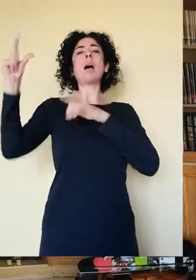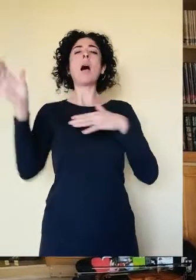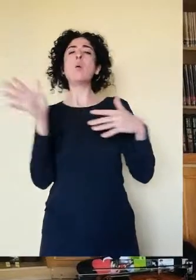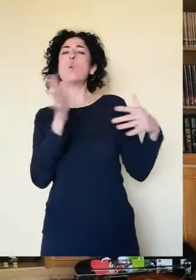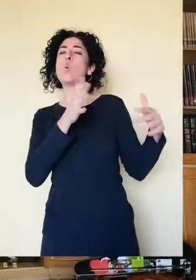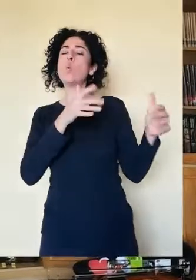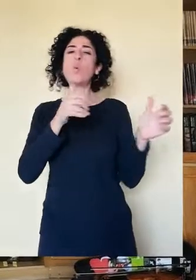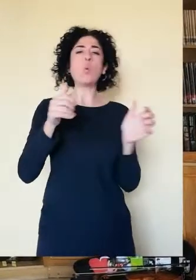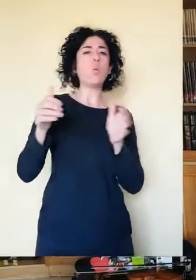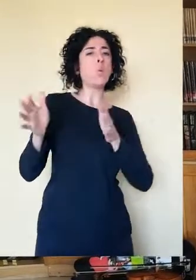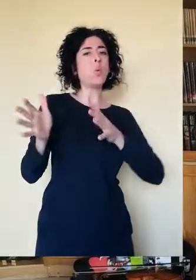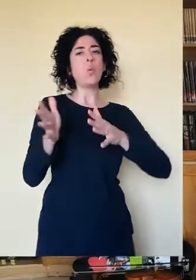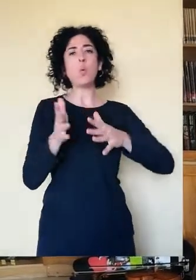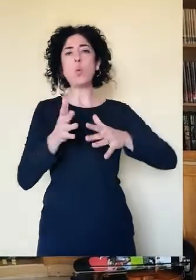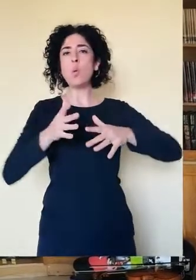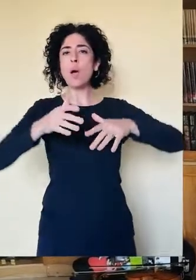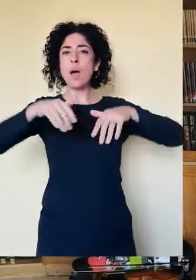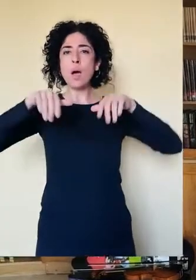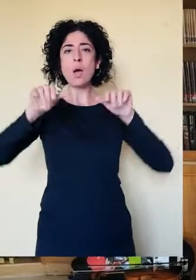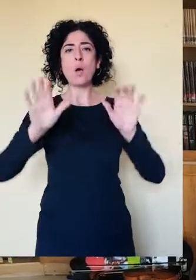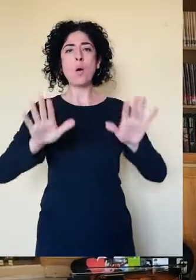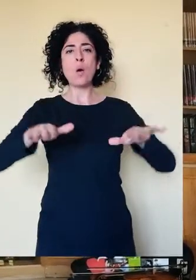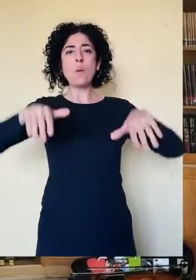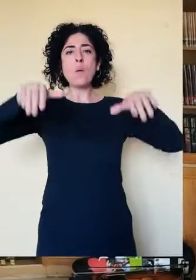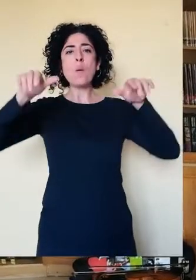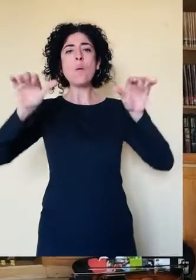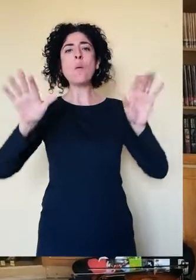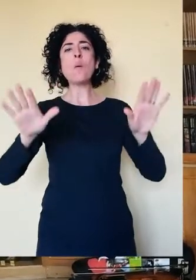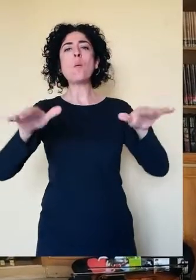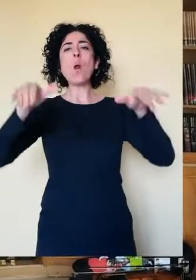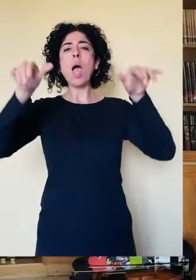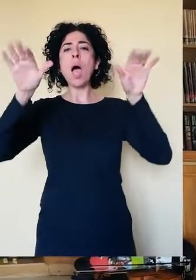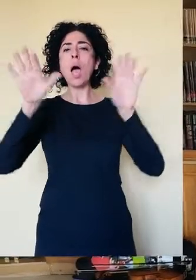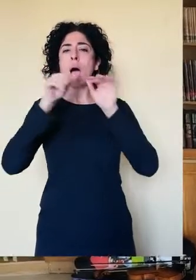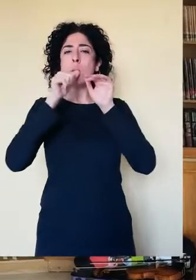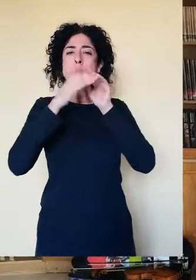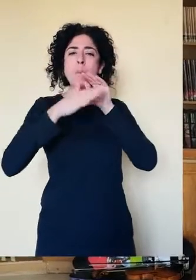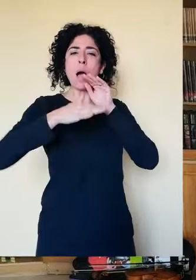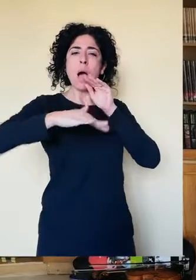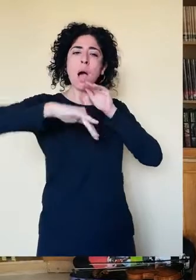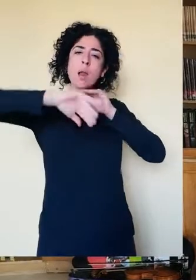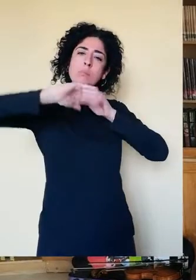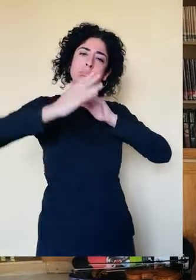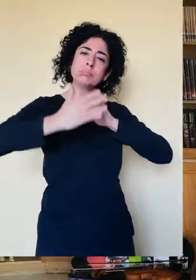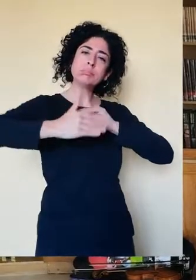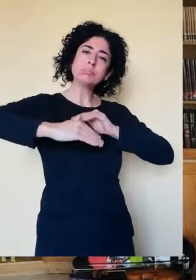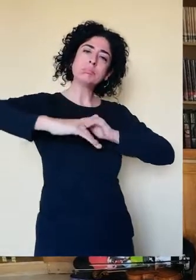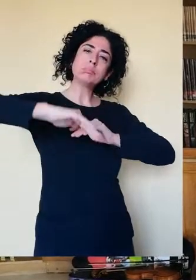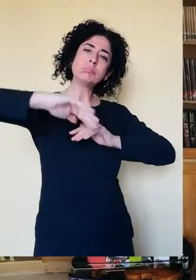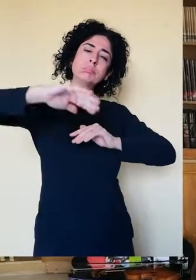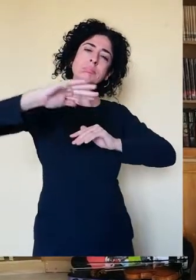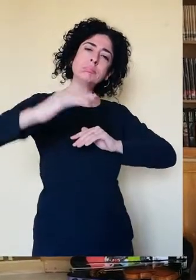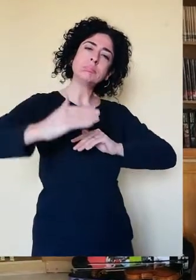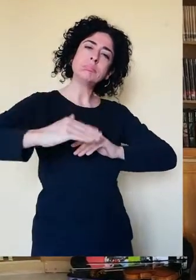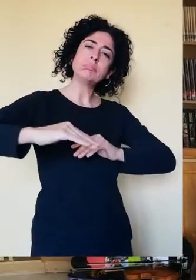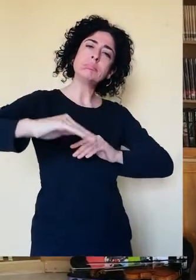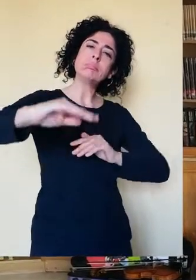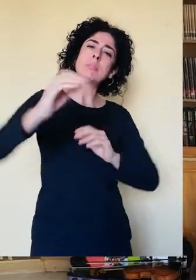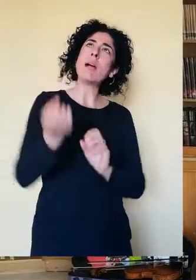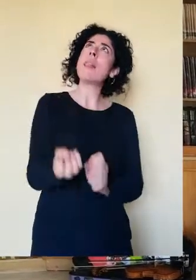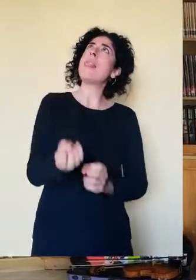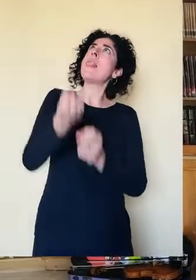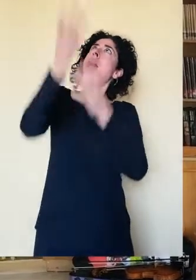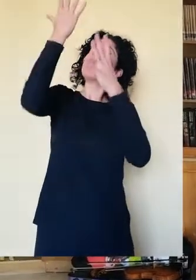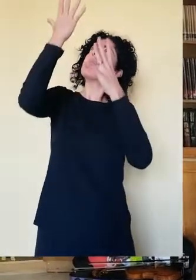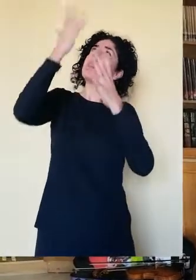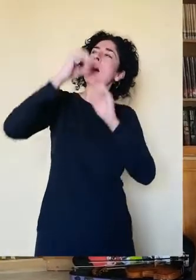el viento, con volar, con las olas del mar, ¿sí? Con lanzar y